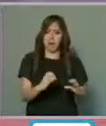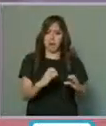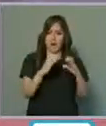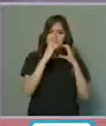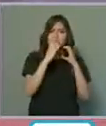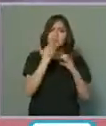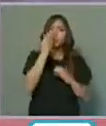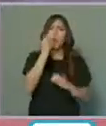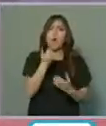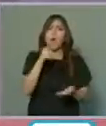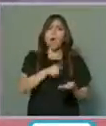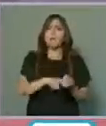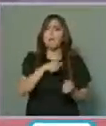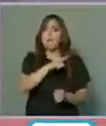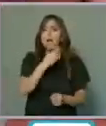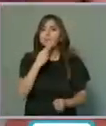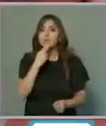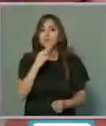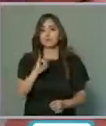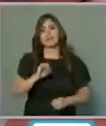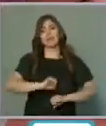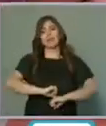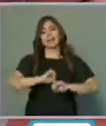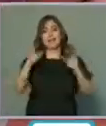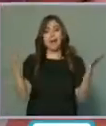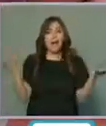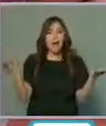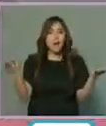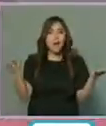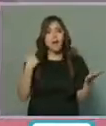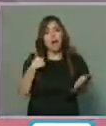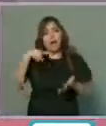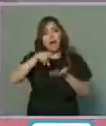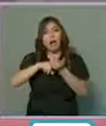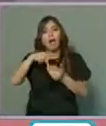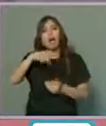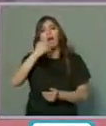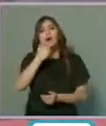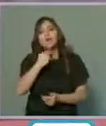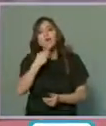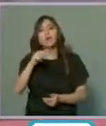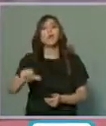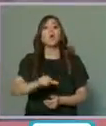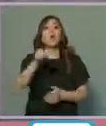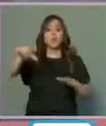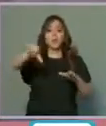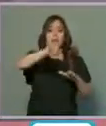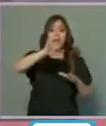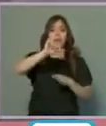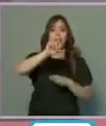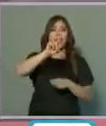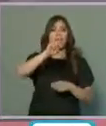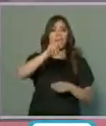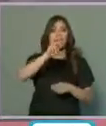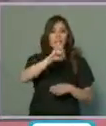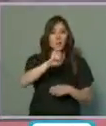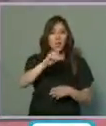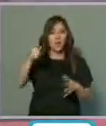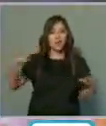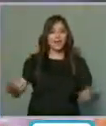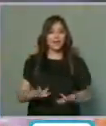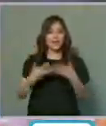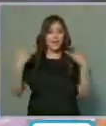sin azúcar y efectivamente lo tiene. El chop suey, por ejemplo, puede tener azúcar. Los aderezos de ensalada, no hombre, yo estoy